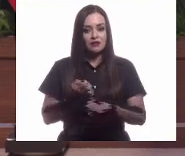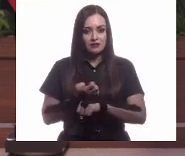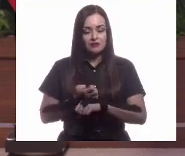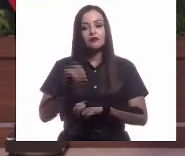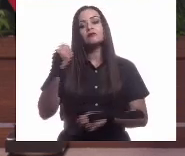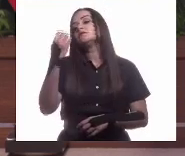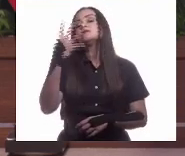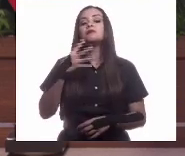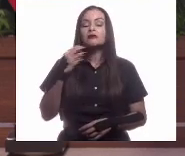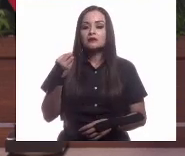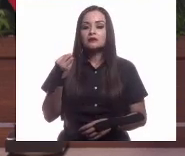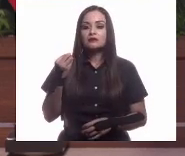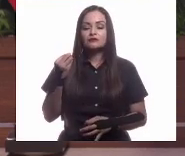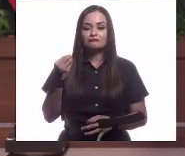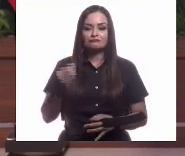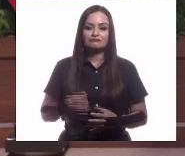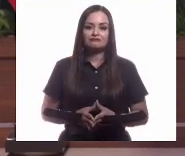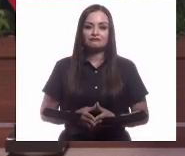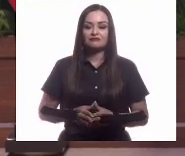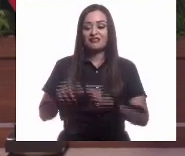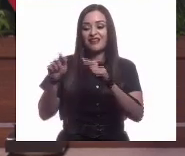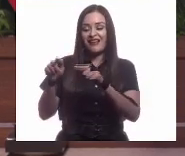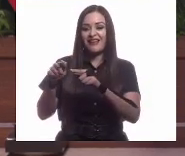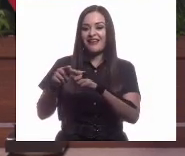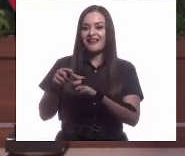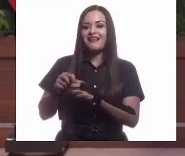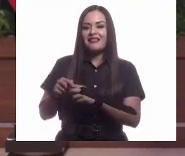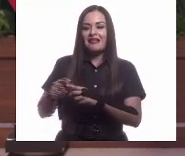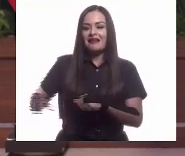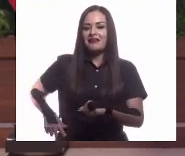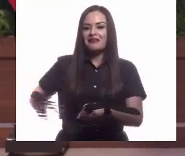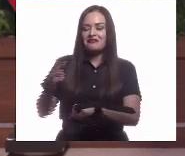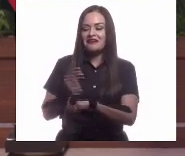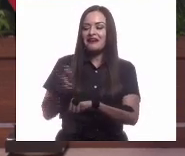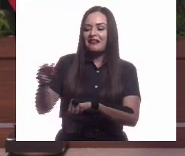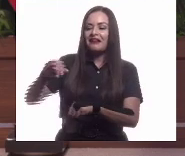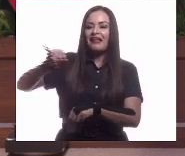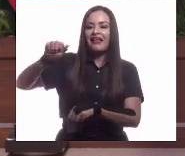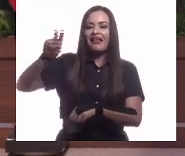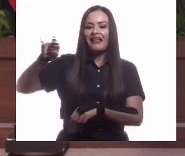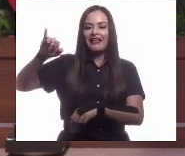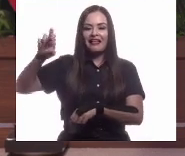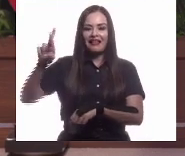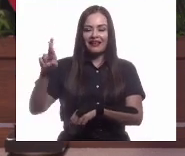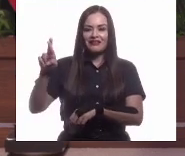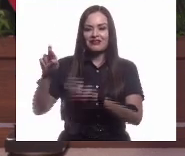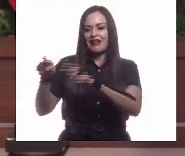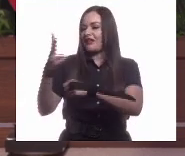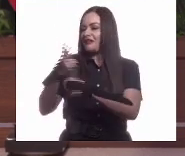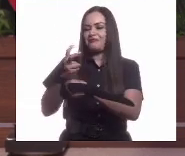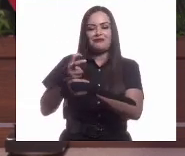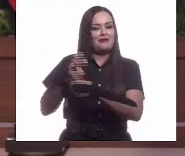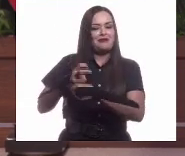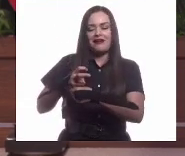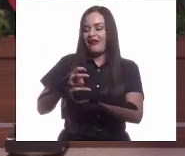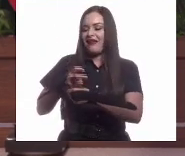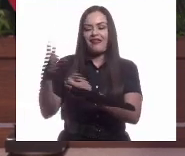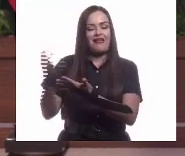A lo mejor a Javier Corral le cuesta trabajo imaginar eso, pero es así. Ahí sí no gano segundo lugar, Javier.